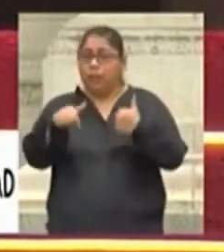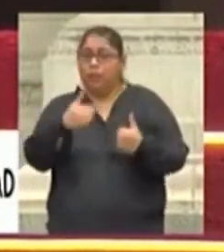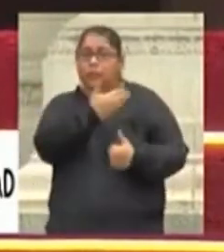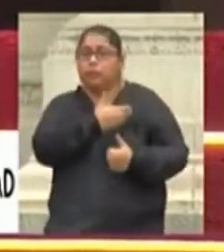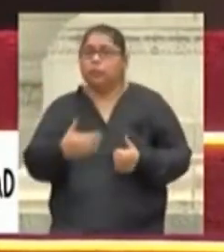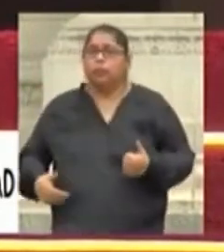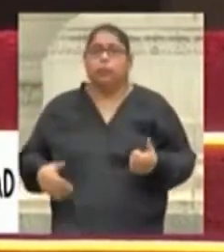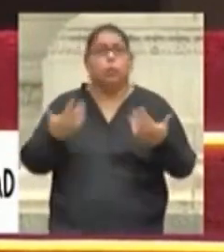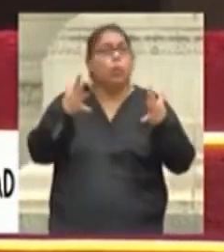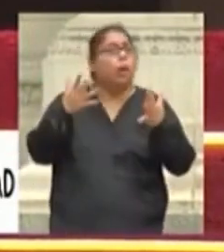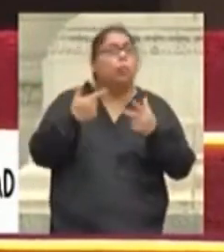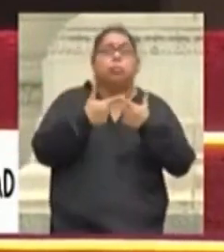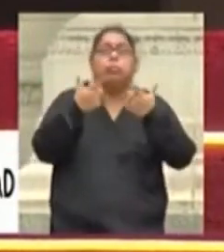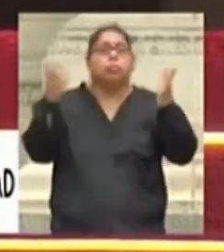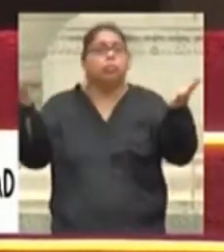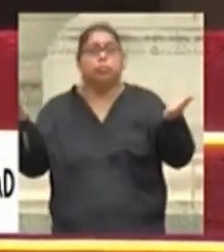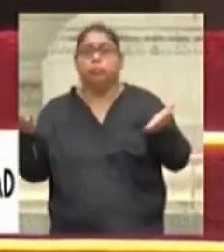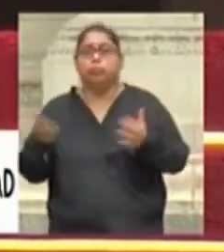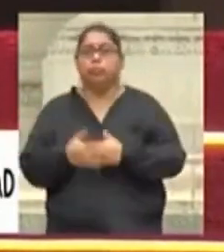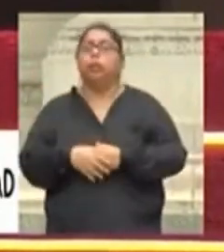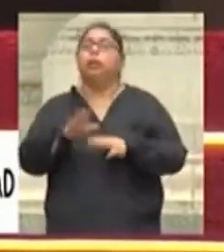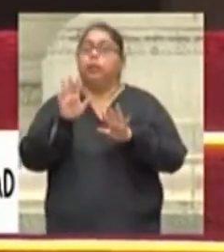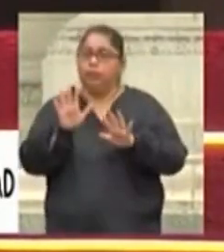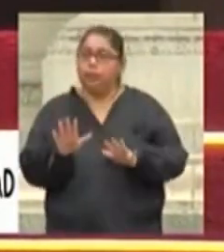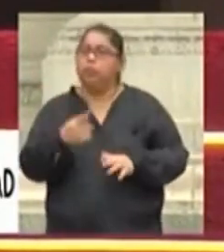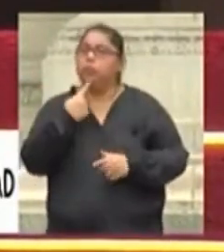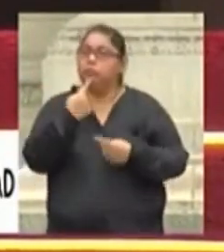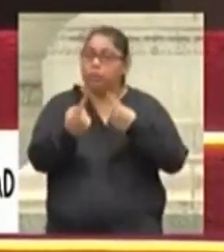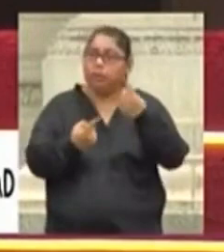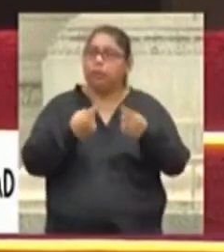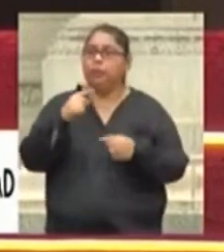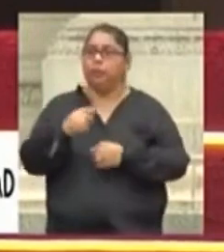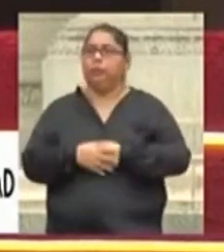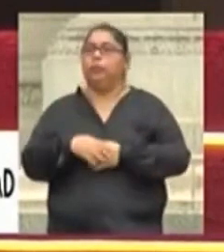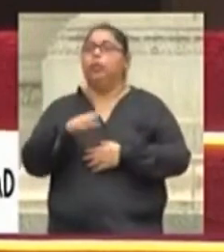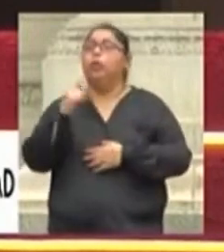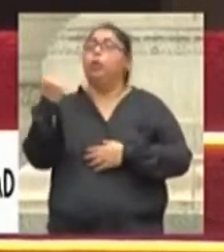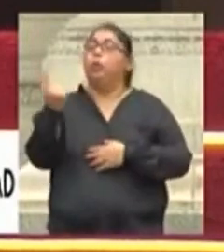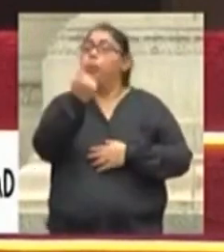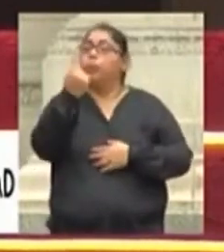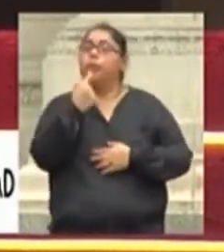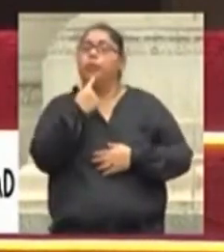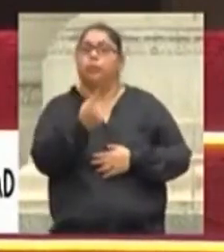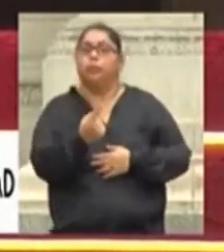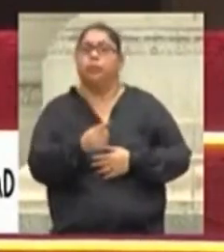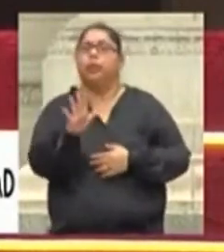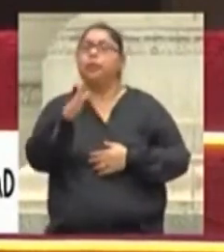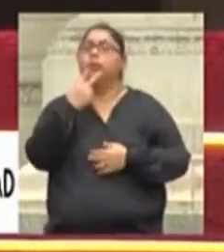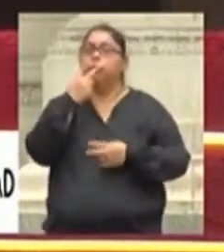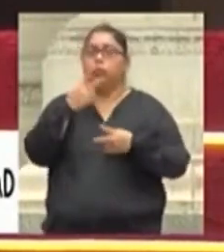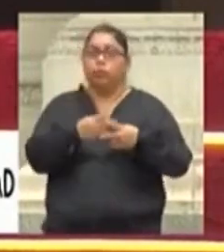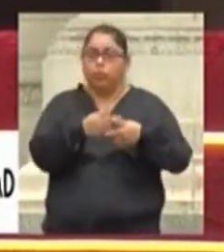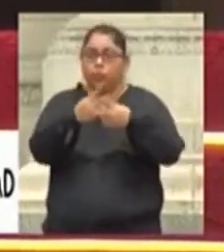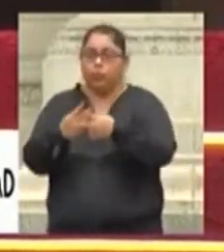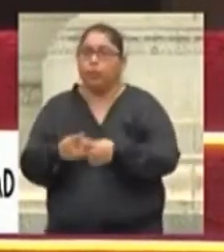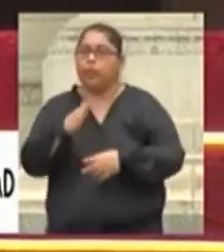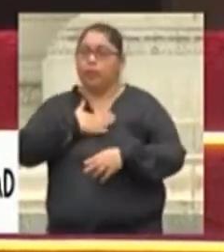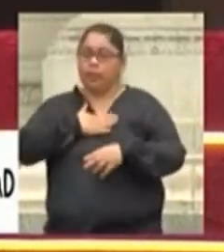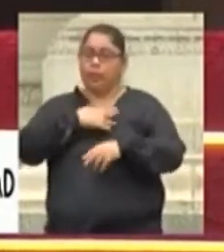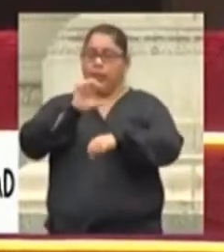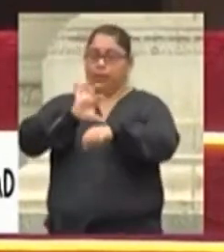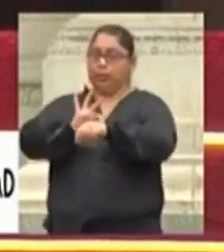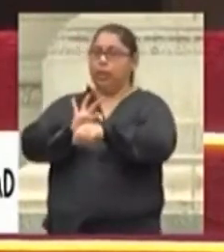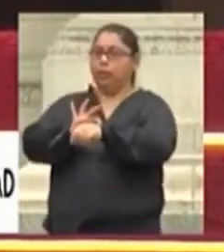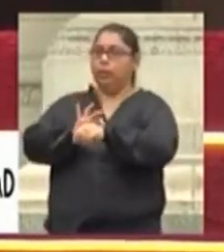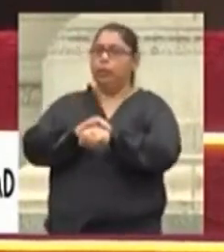este gobierno no tiene ningún logro así nos están diciendo lo primero que hemos dicho hacer acá es garantizar primero la